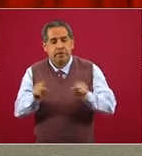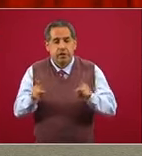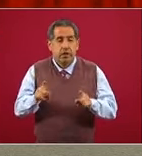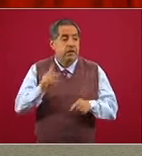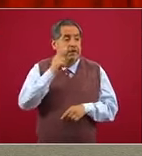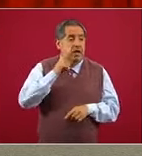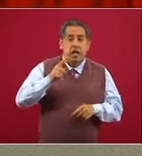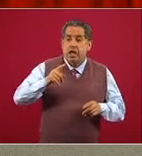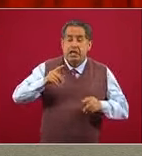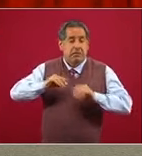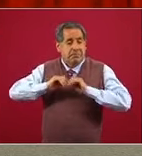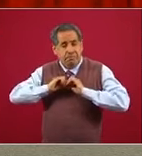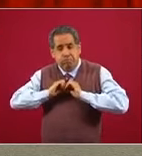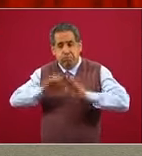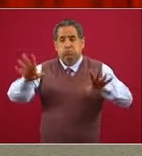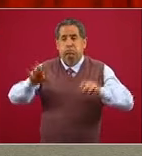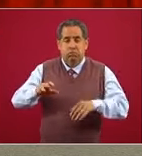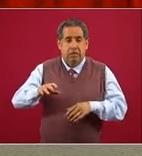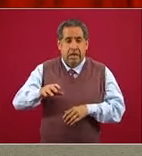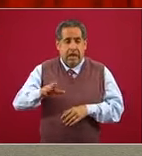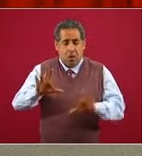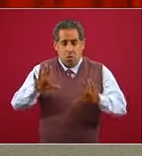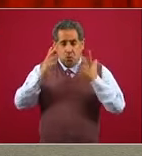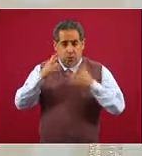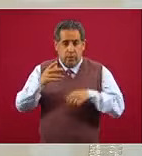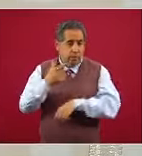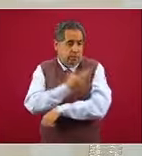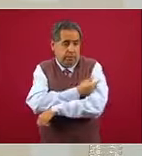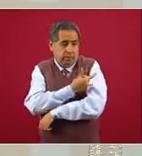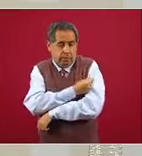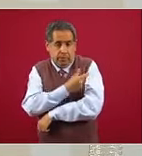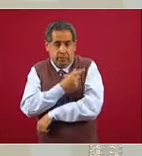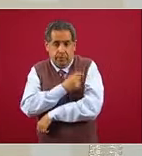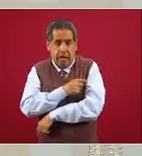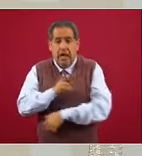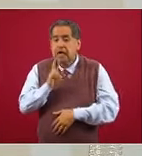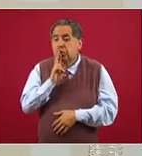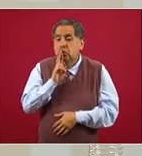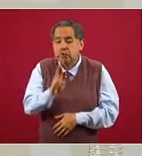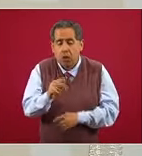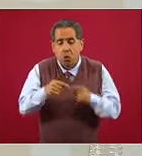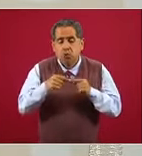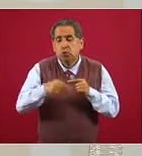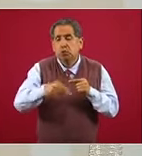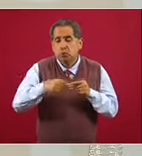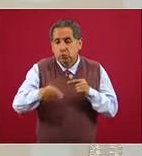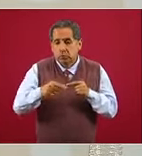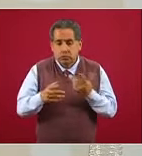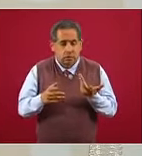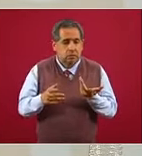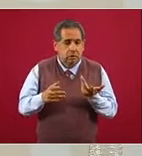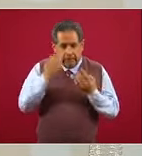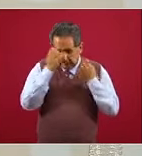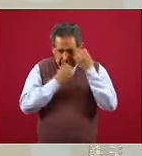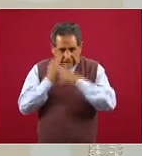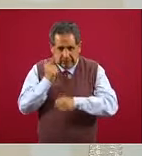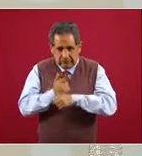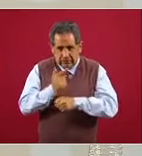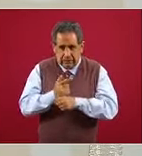mercado mundial a aplicarse de forma masiva, los resultados que se tienen en los análisis, en los